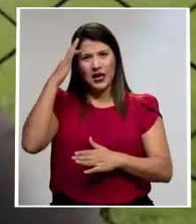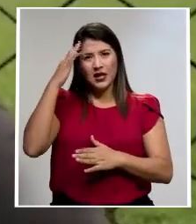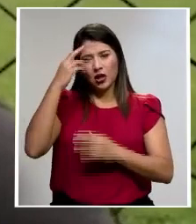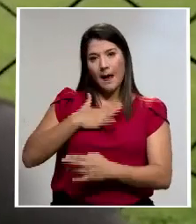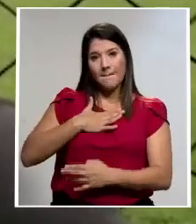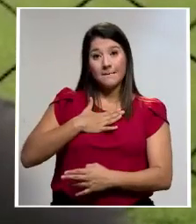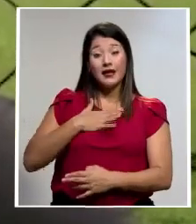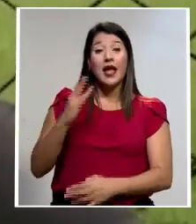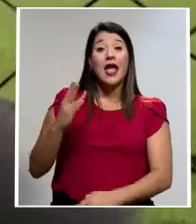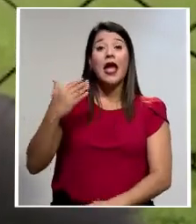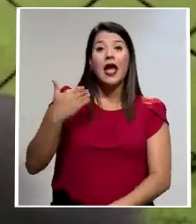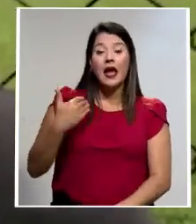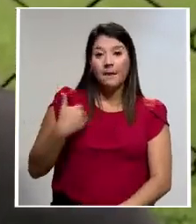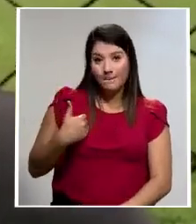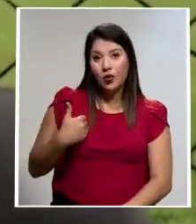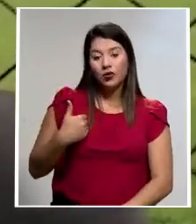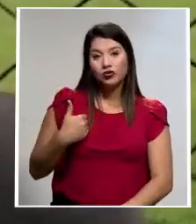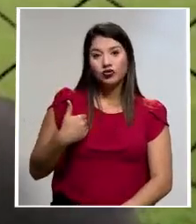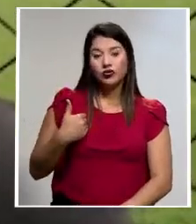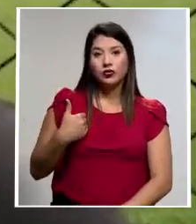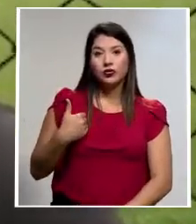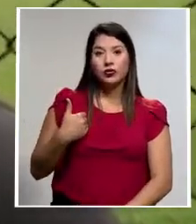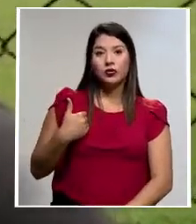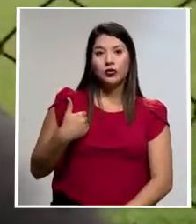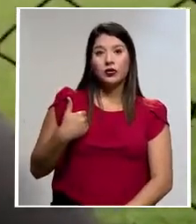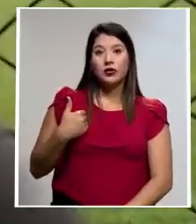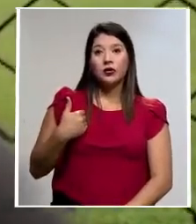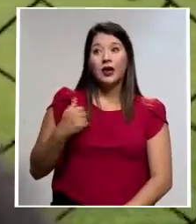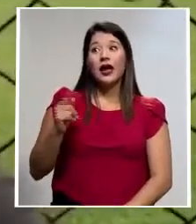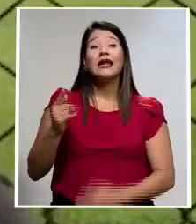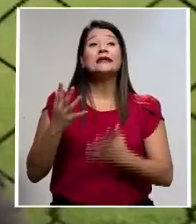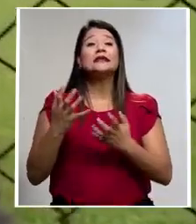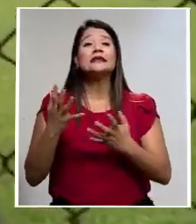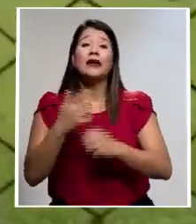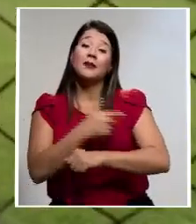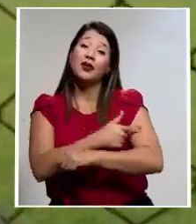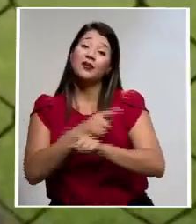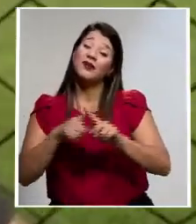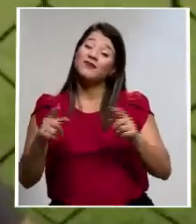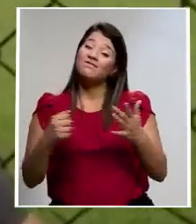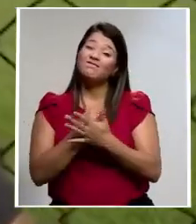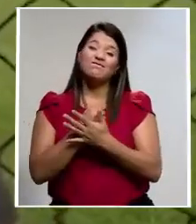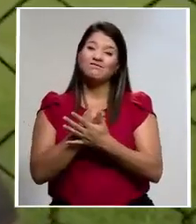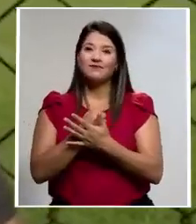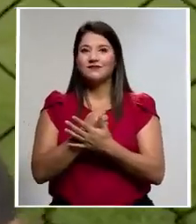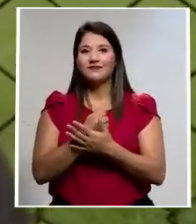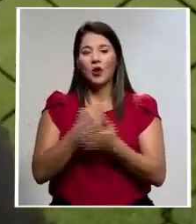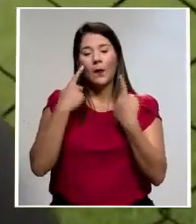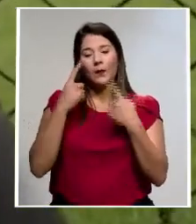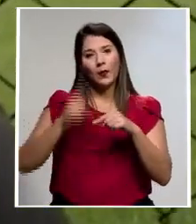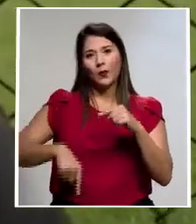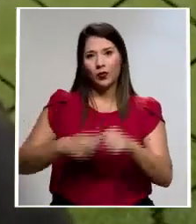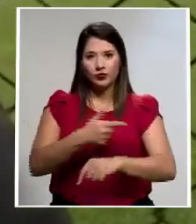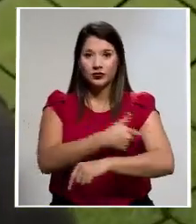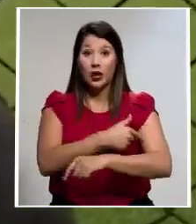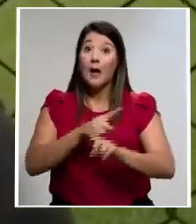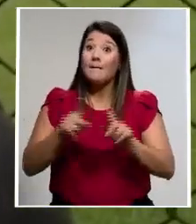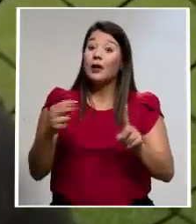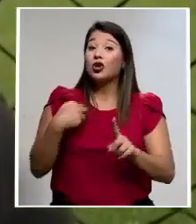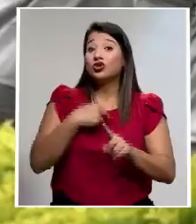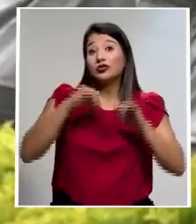¿verdad? Fueron las personas que estaban muy ansiosas esperando la vacuna, pero lamentablemente no le llegó. Pero bueno, acá vamos